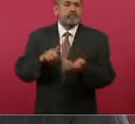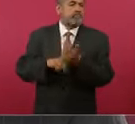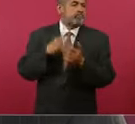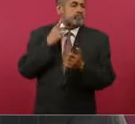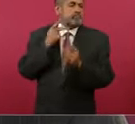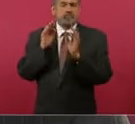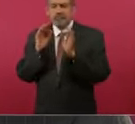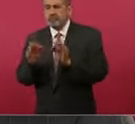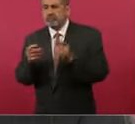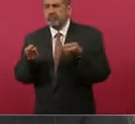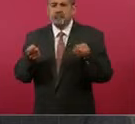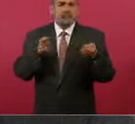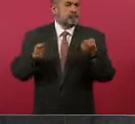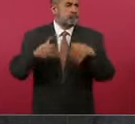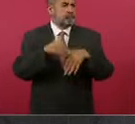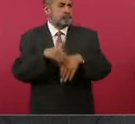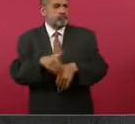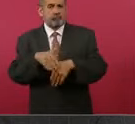hay gobernabilidad